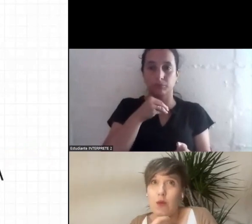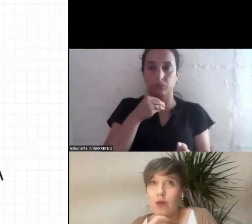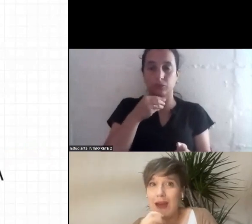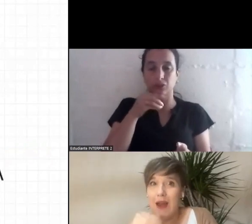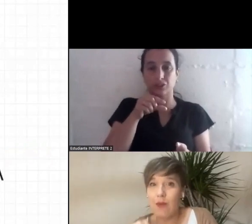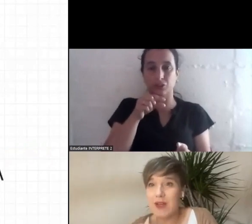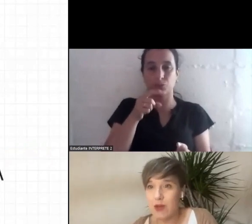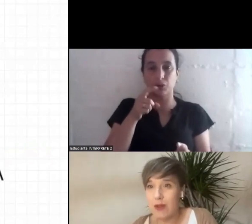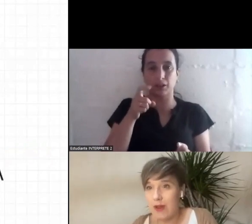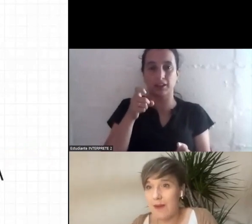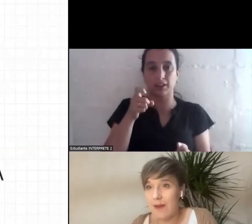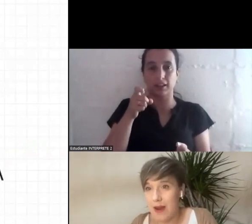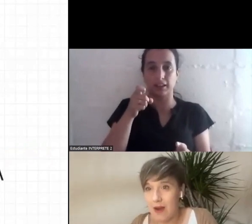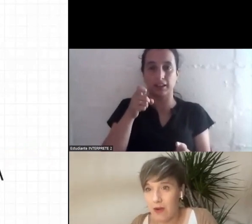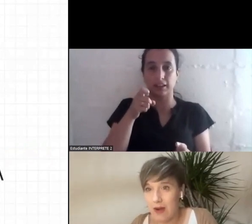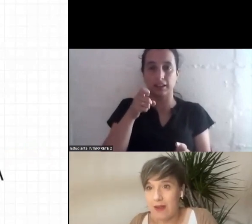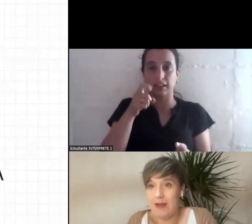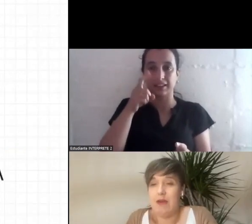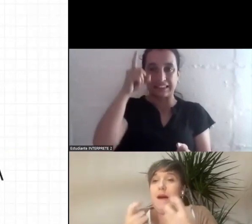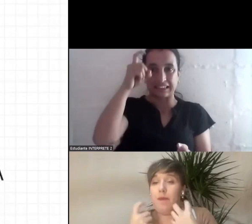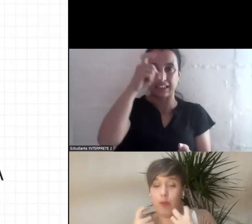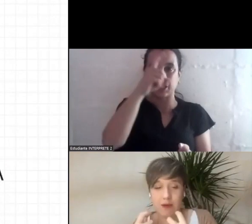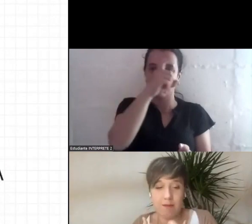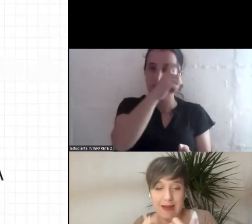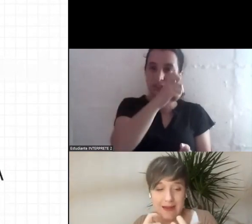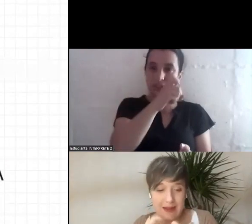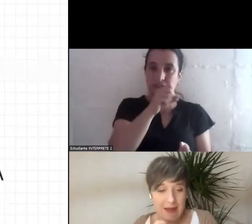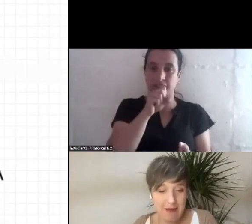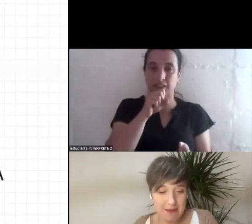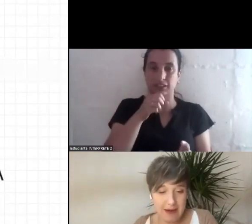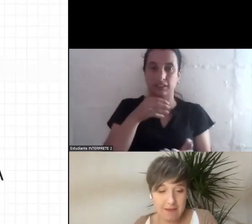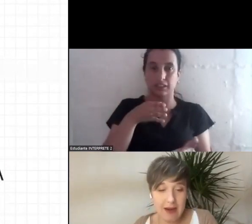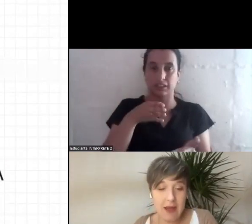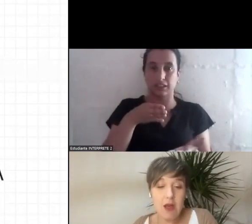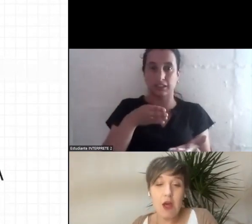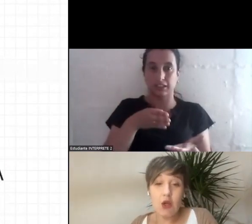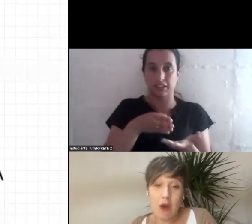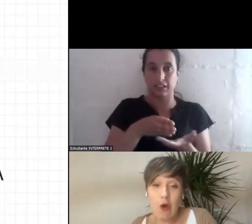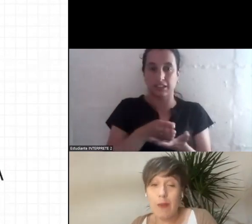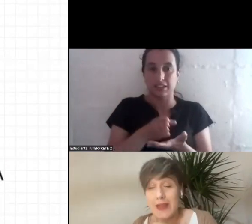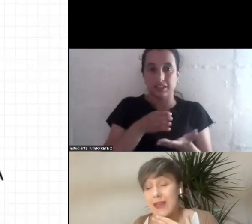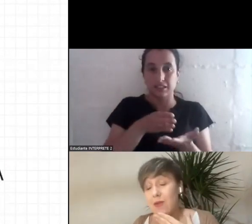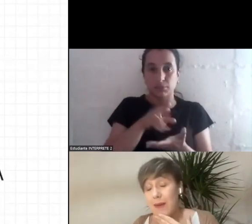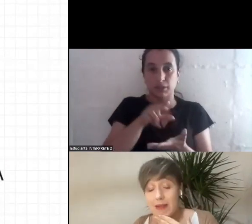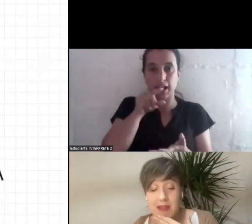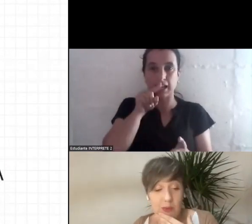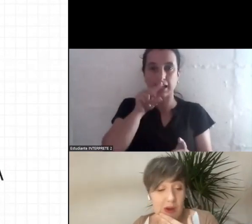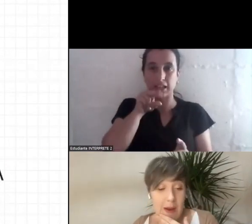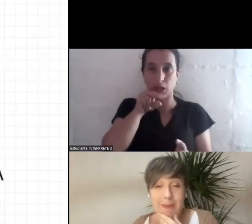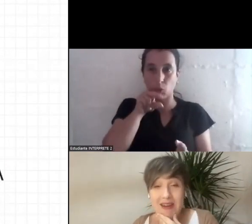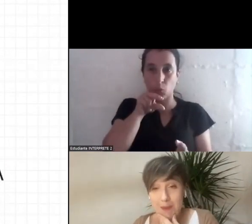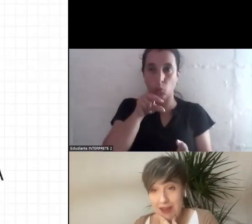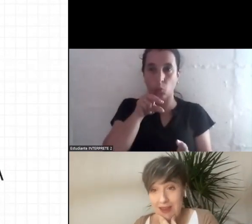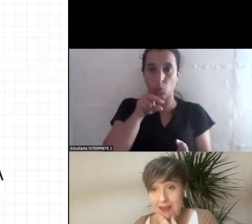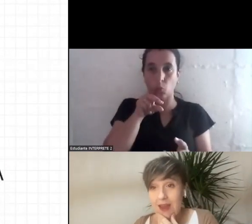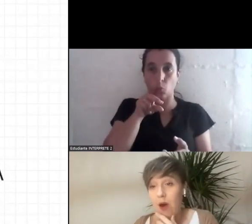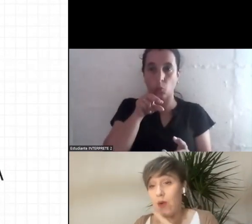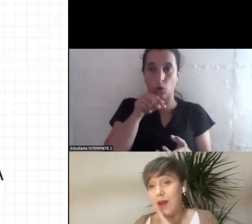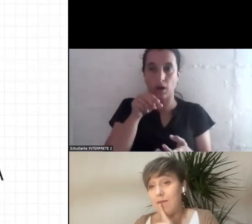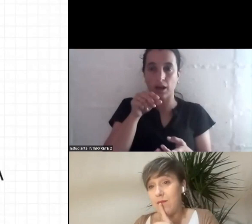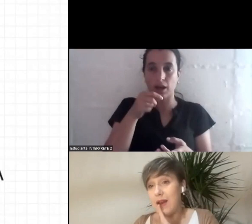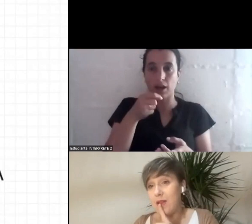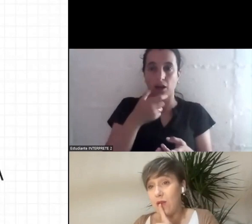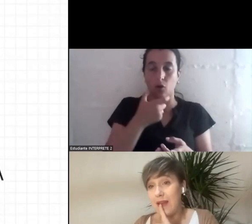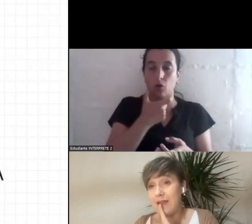Esto dificulta que la lengua se posicione de manera correcta, siempre va pues más echada hacia atrás, ¿vale? Suele acompañarse de una mandíbula más pequeñita